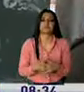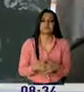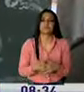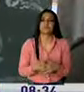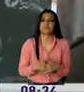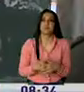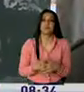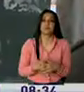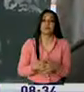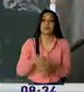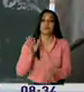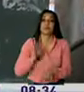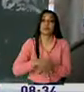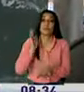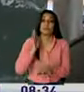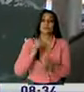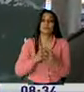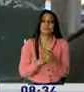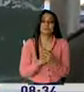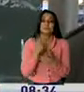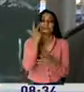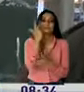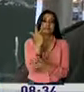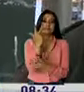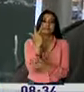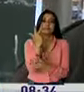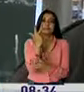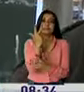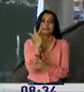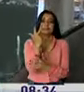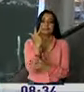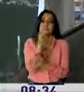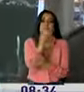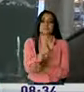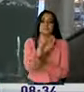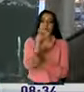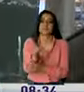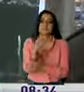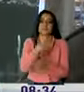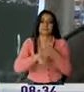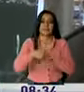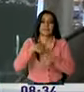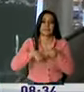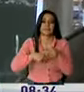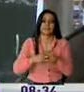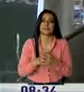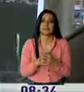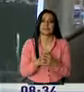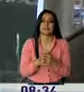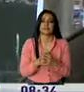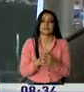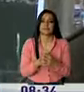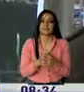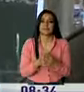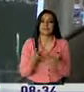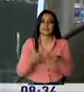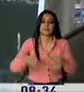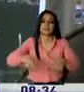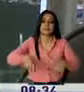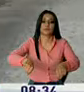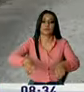producto del accidente existe 3 personas heridas, y de igualmente daños materiales en el